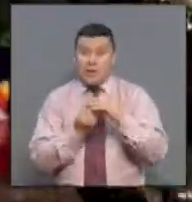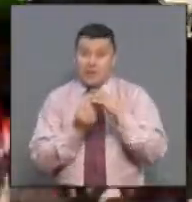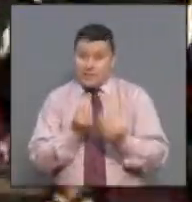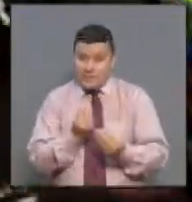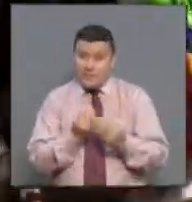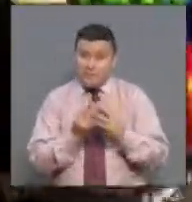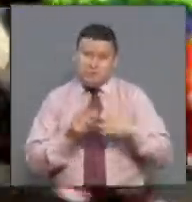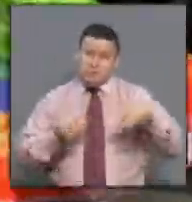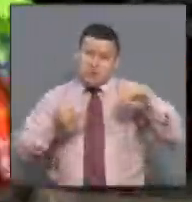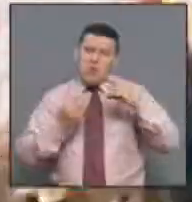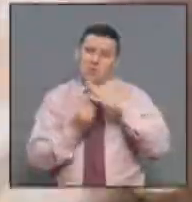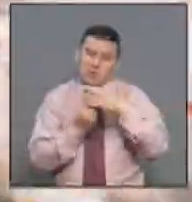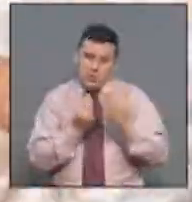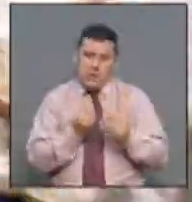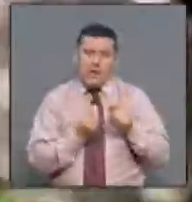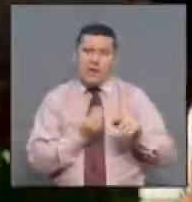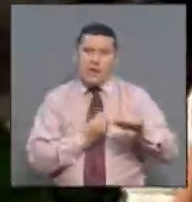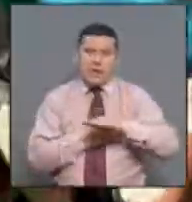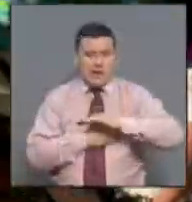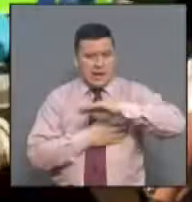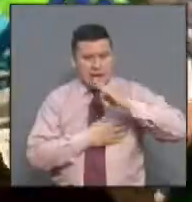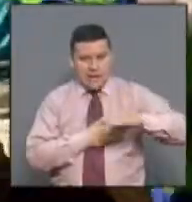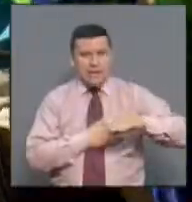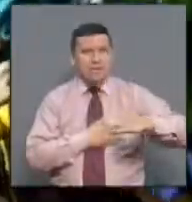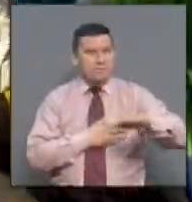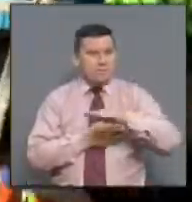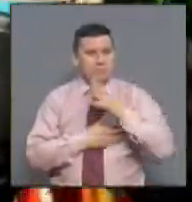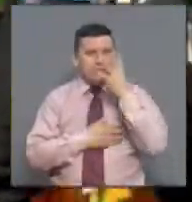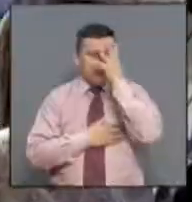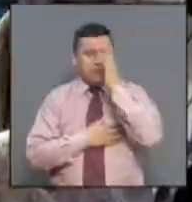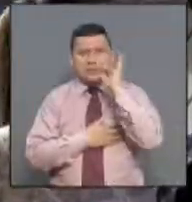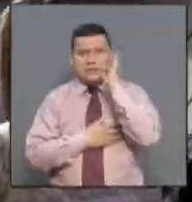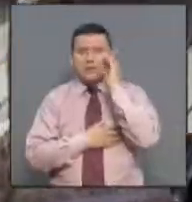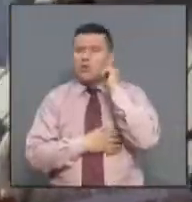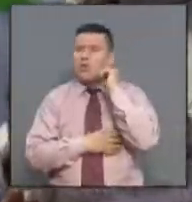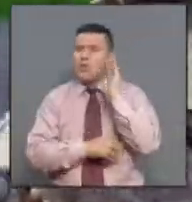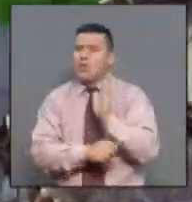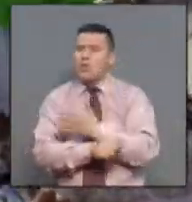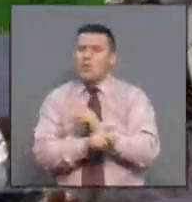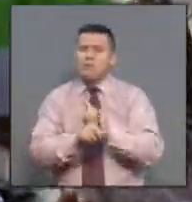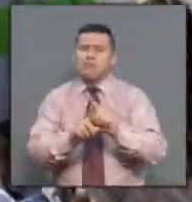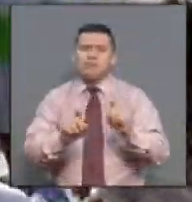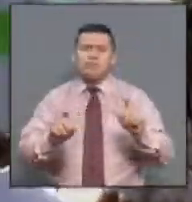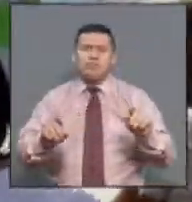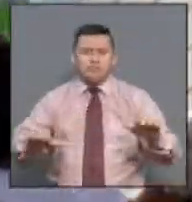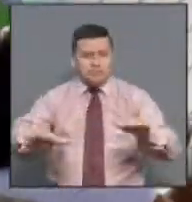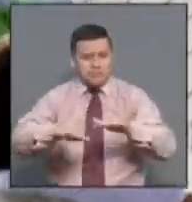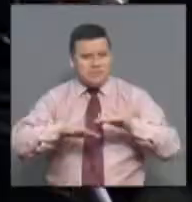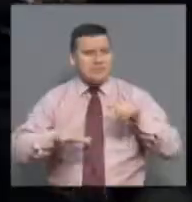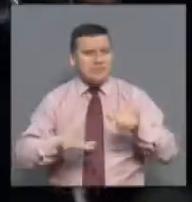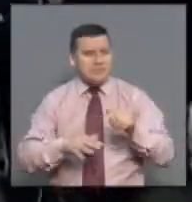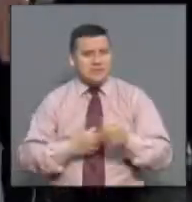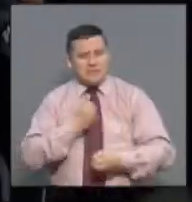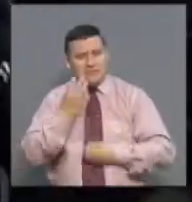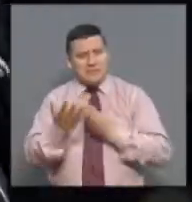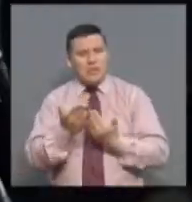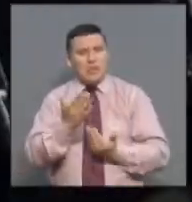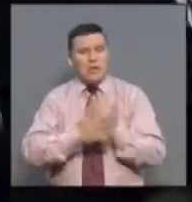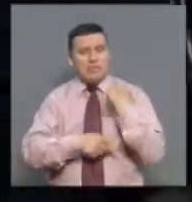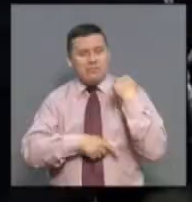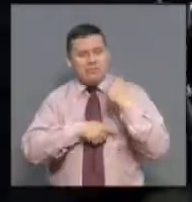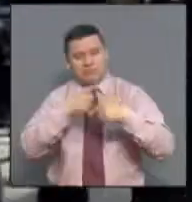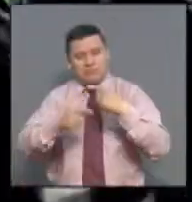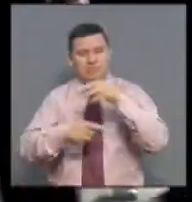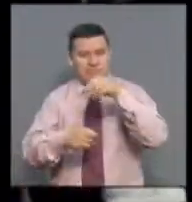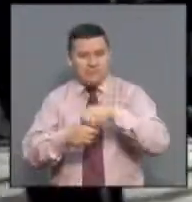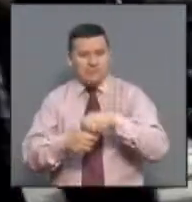por las danzas paisas, hacen que Antioquia sea una región muy rica en su folclore, siendo esta una posibilidad de transmitir a las nuevas